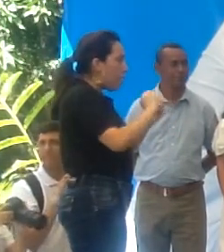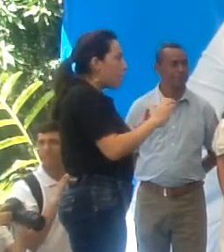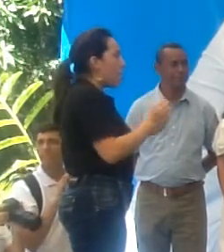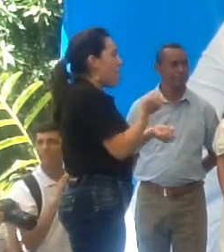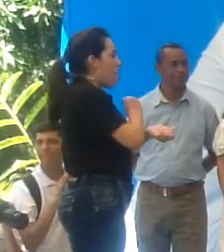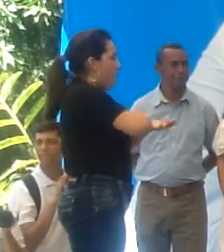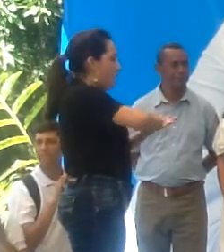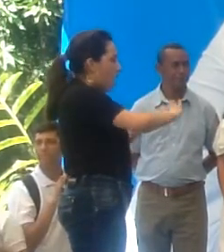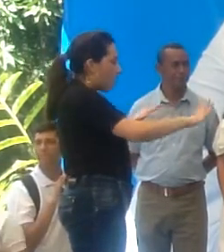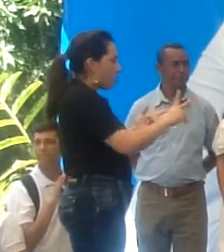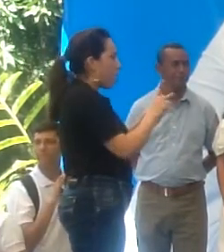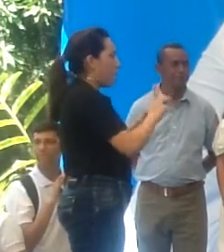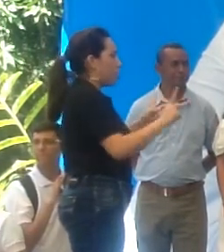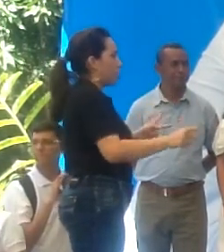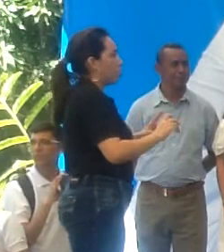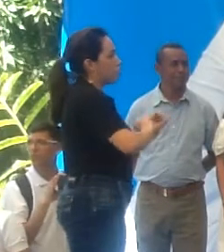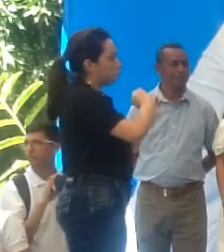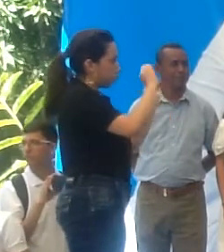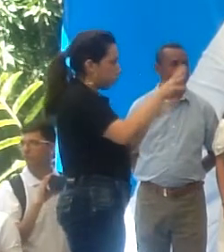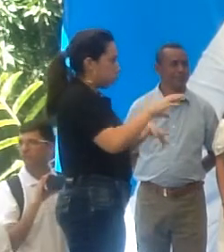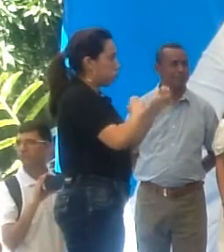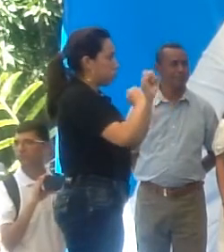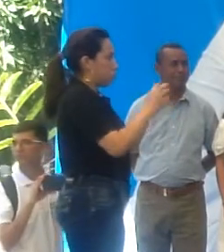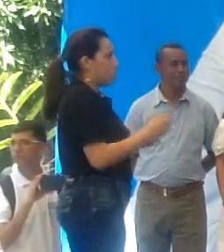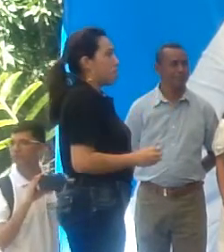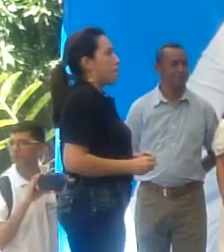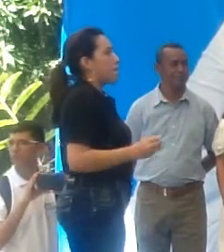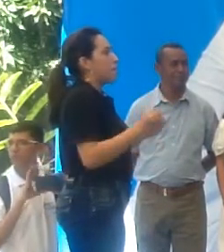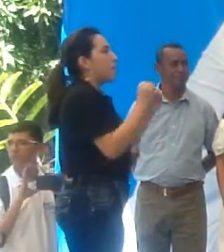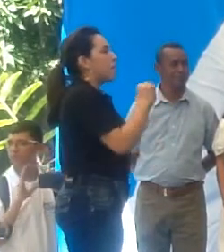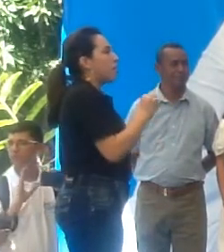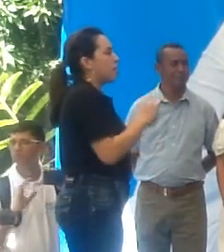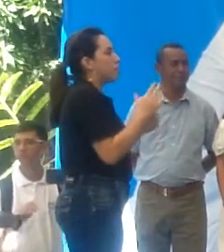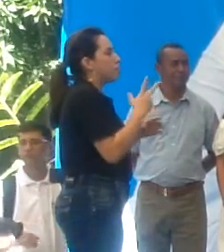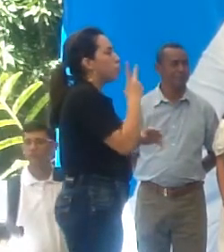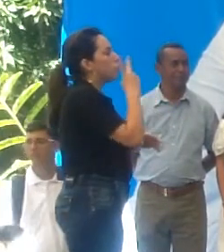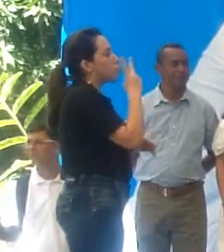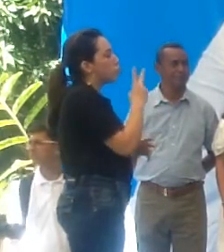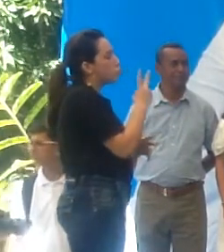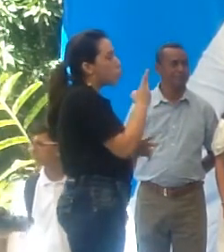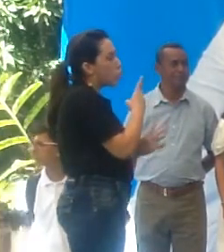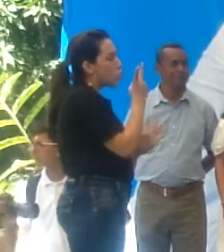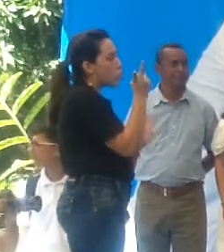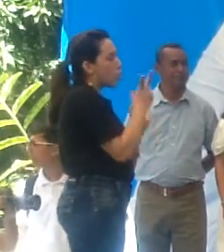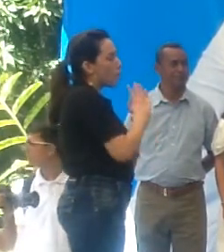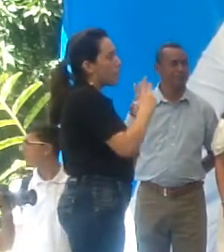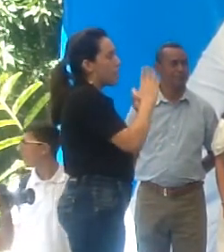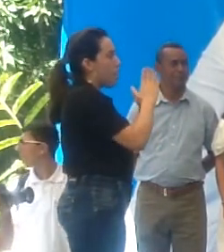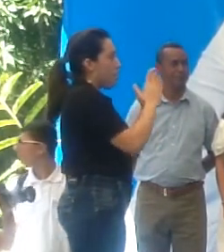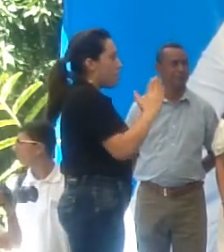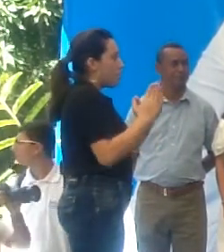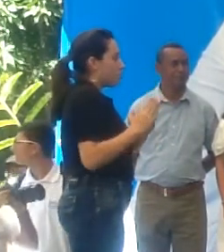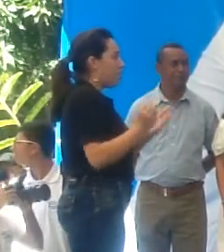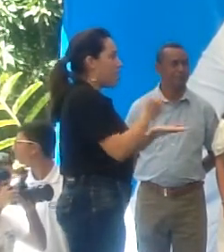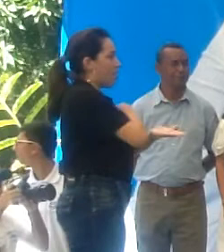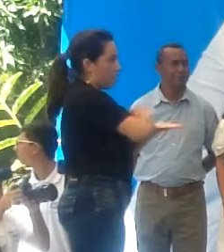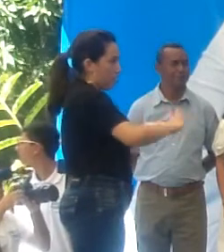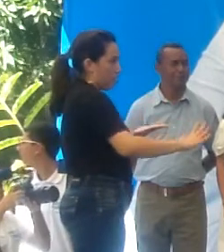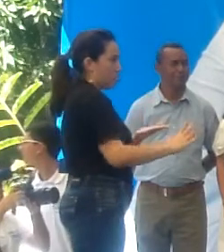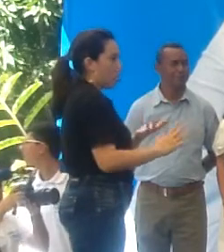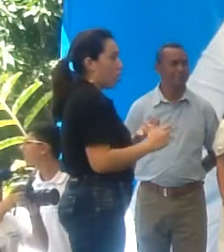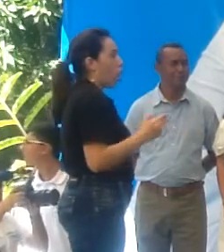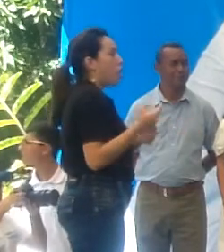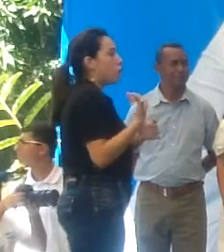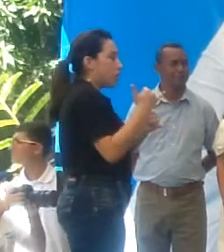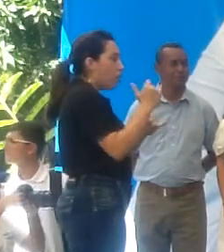cienagueros, sumadas a más de 2.000 viviendas gratuitas que actualmente están